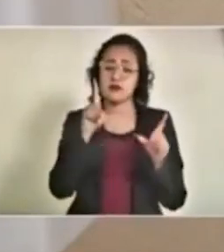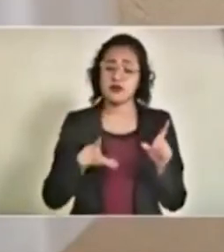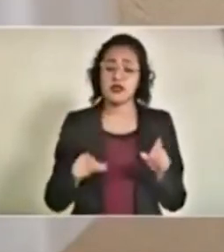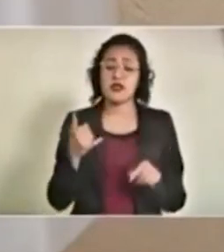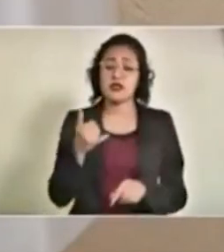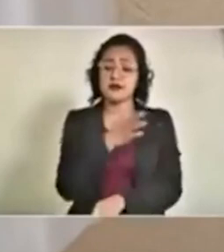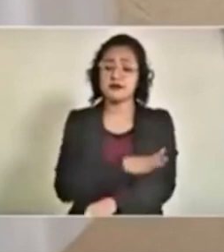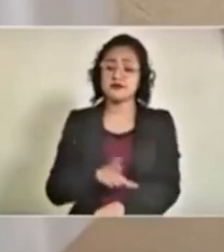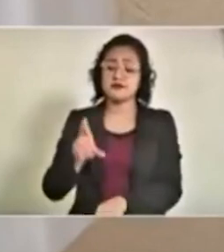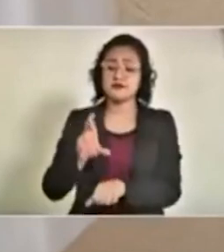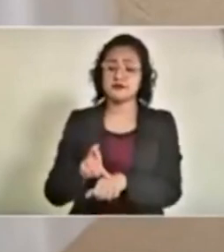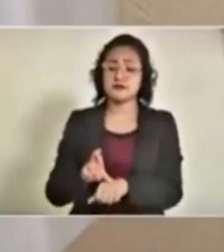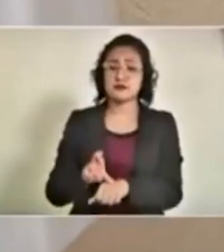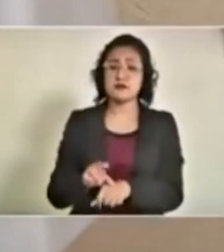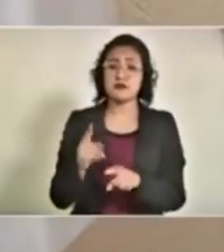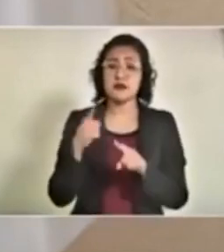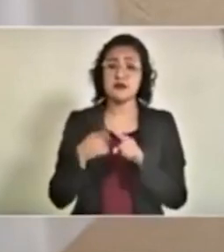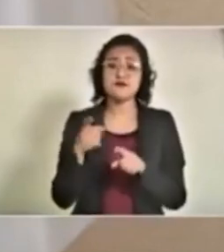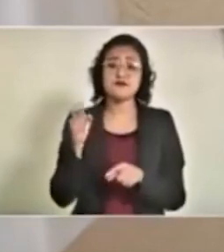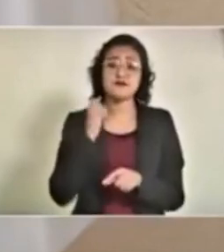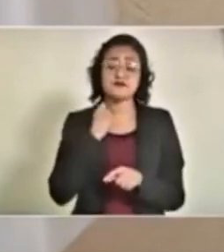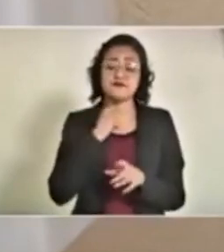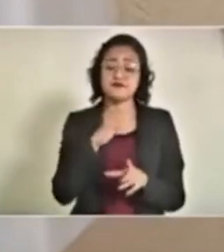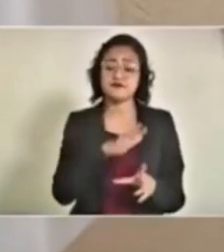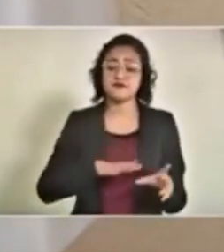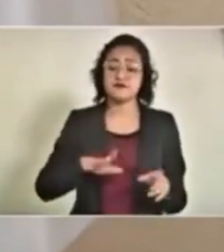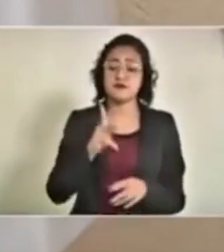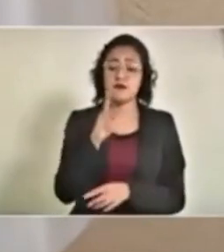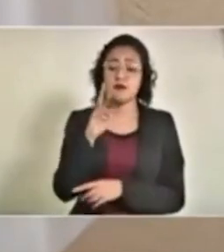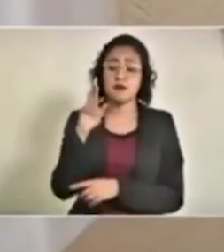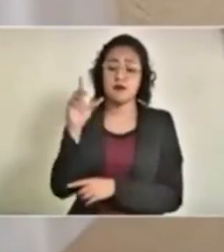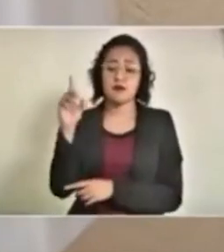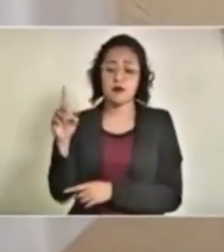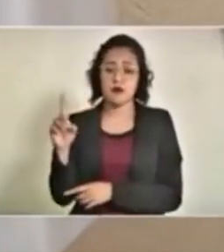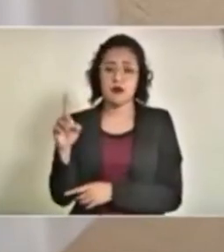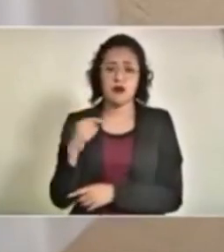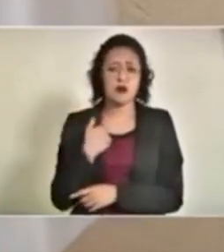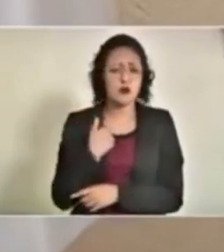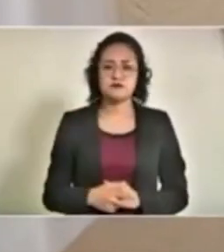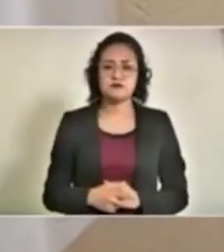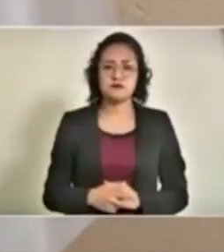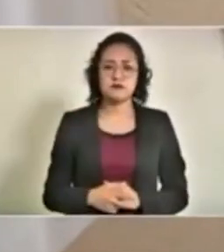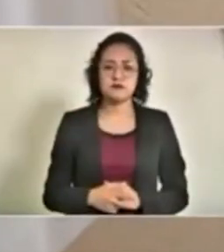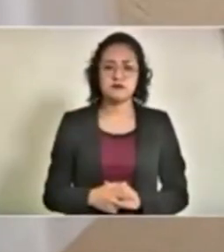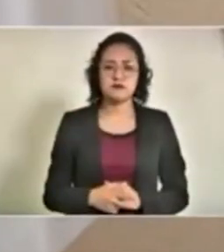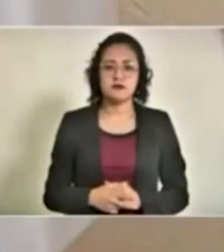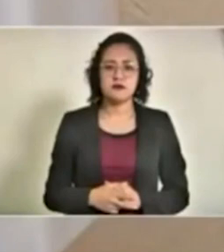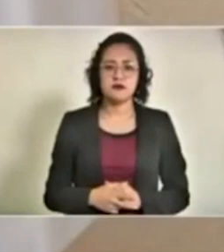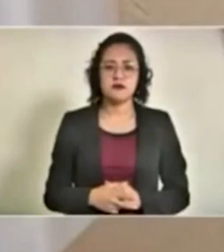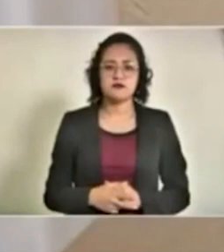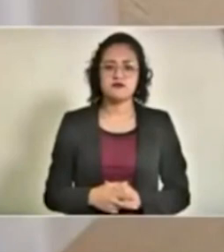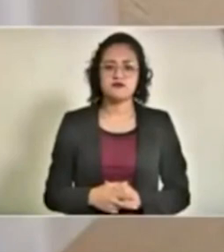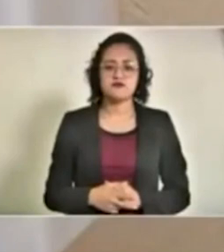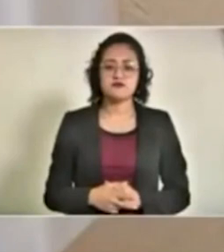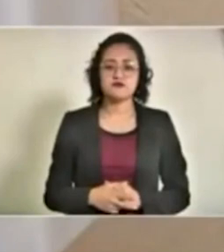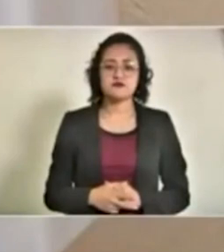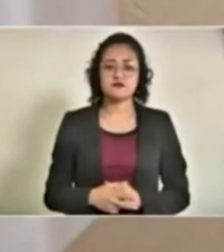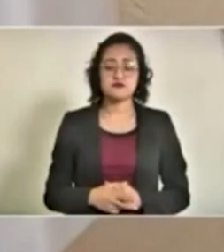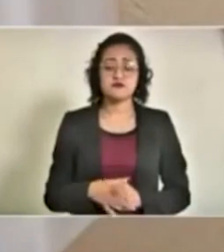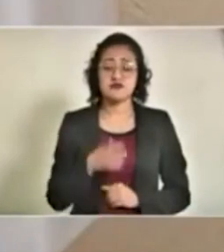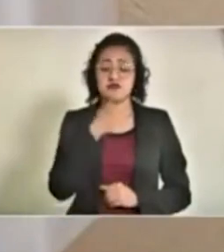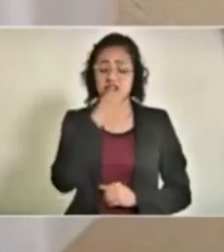coordinador de los senadores del PRD. Nunca. Sus